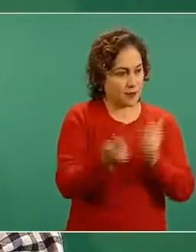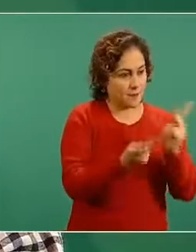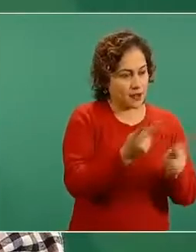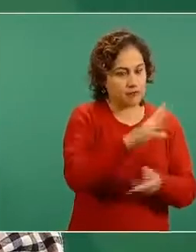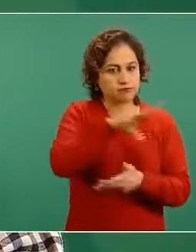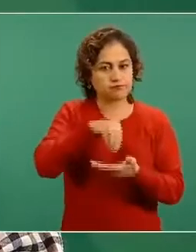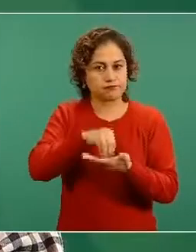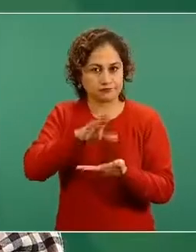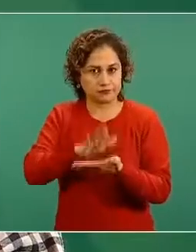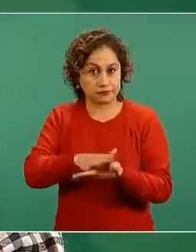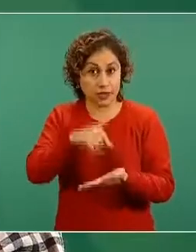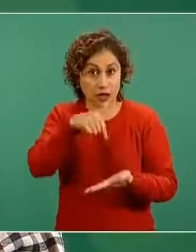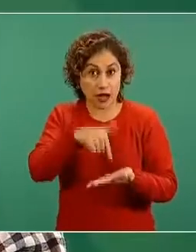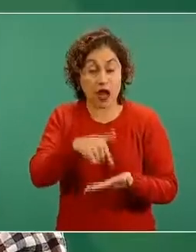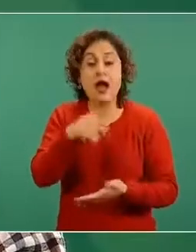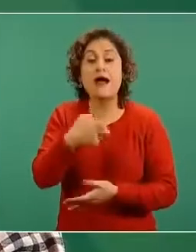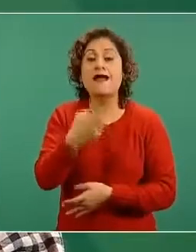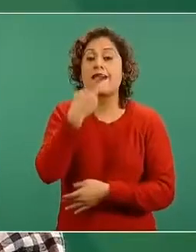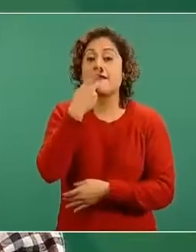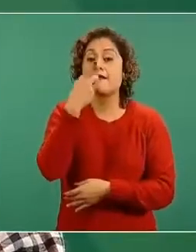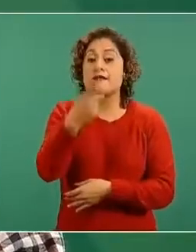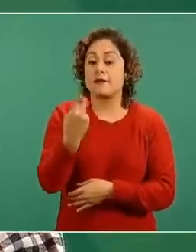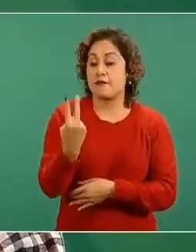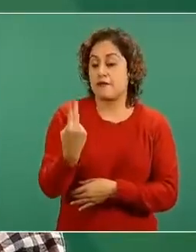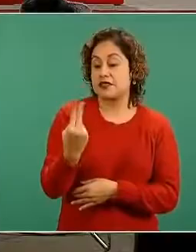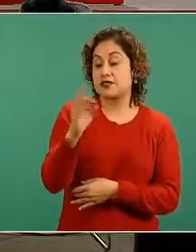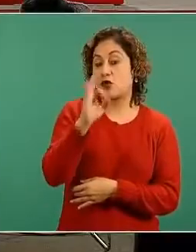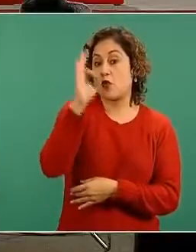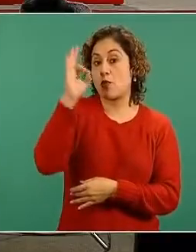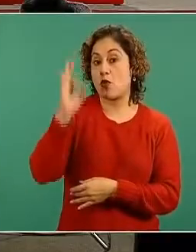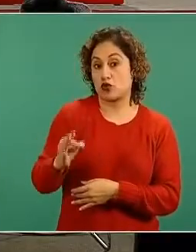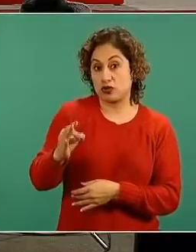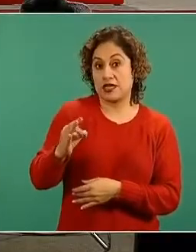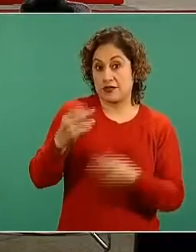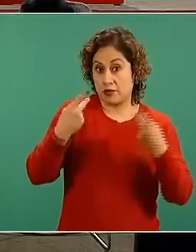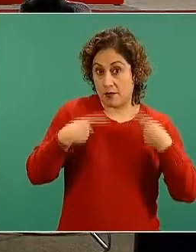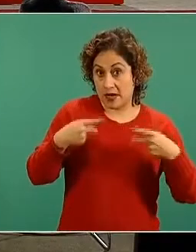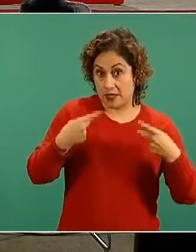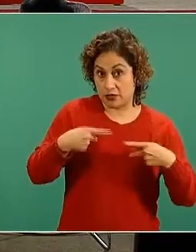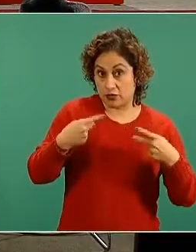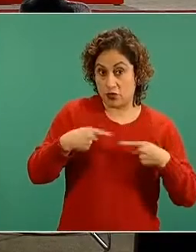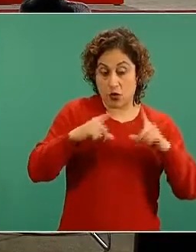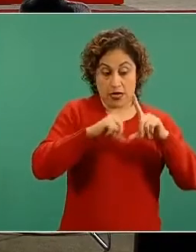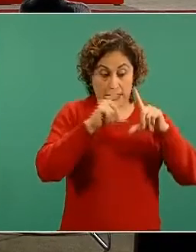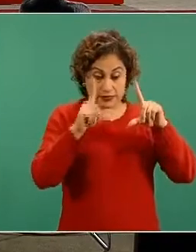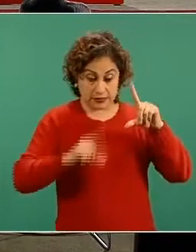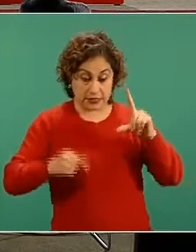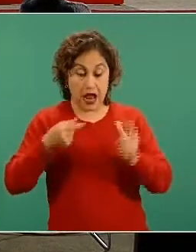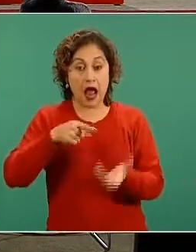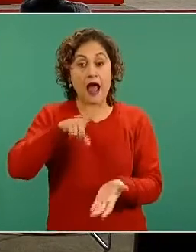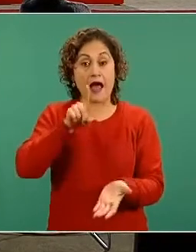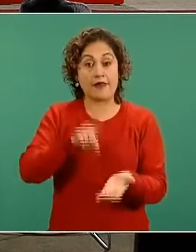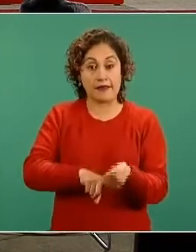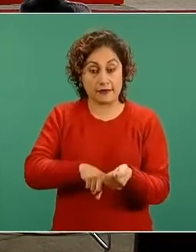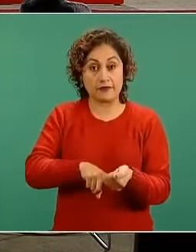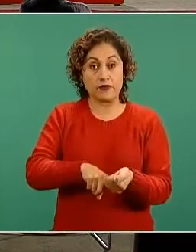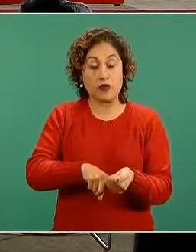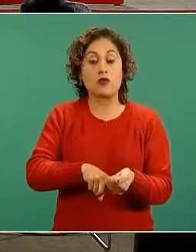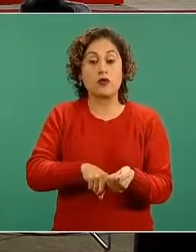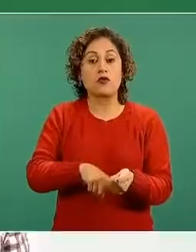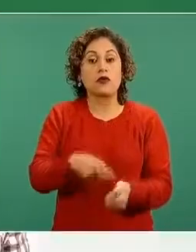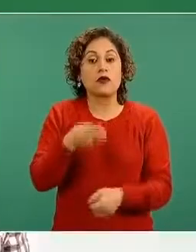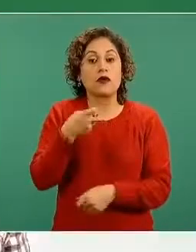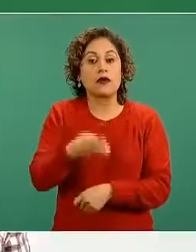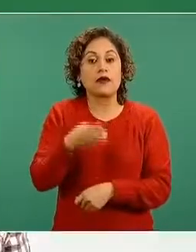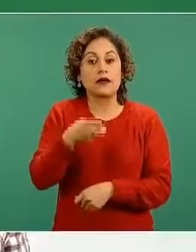que 25% promedio de la población mexicana, es decir, la cuarta parte de la población mexicana en promedio,